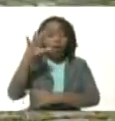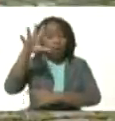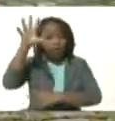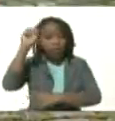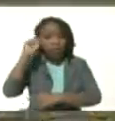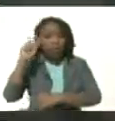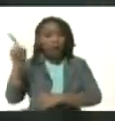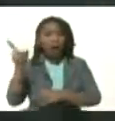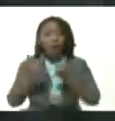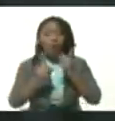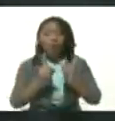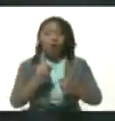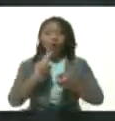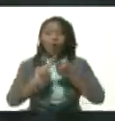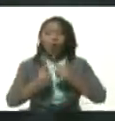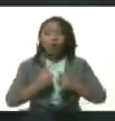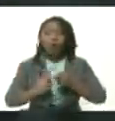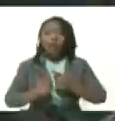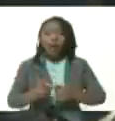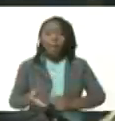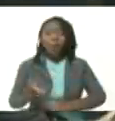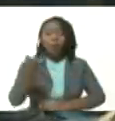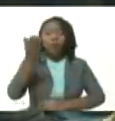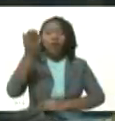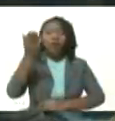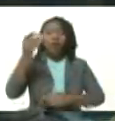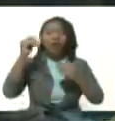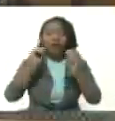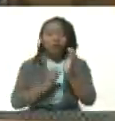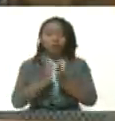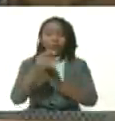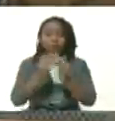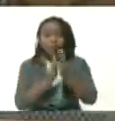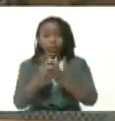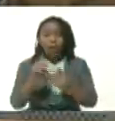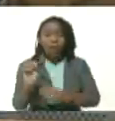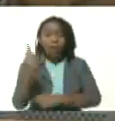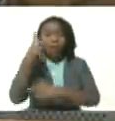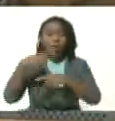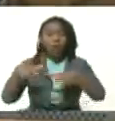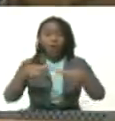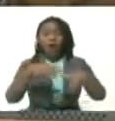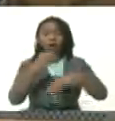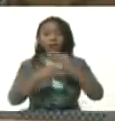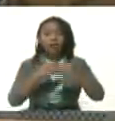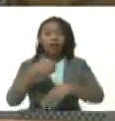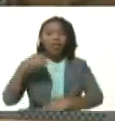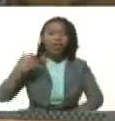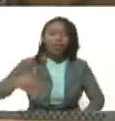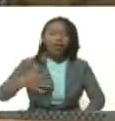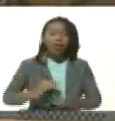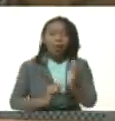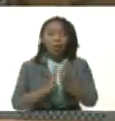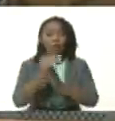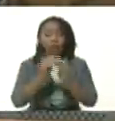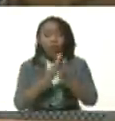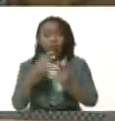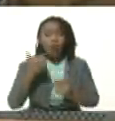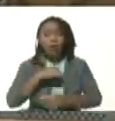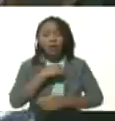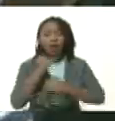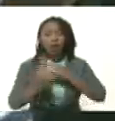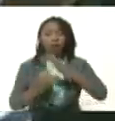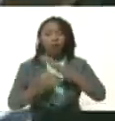algunos elementos que son fundamentales para los emprendedores y las emprendedoras. En primer lugar, garantizar el derecho a emprender, que nuestras instituciones